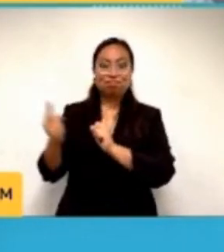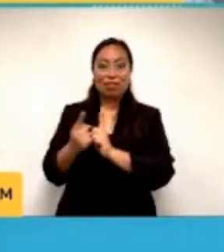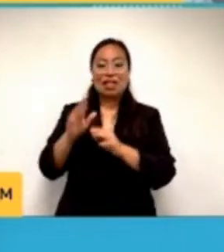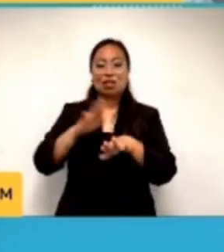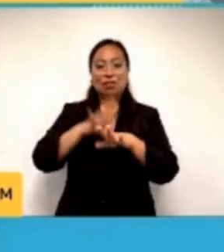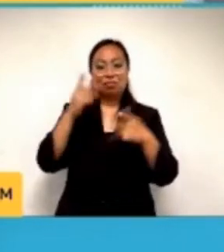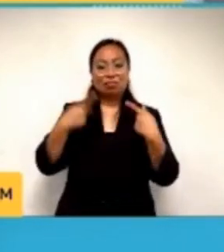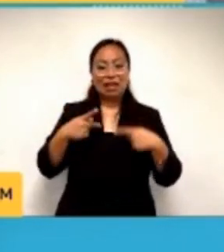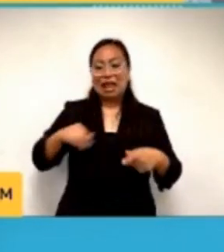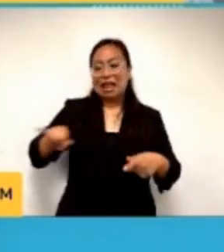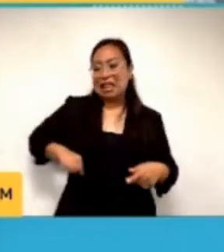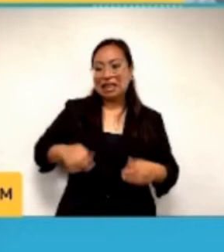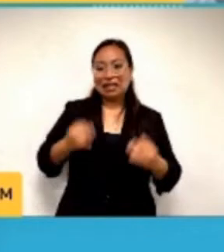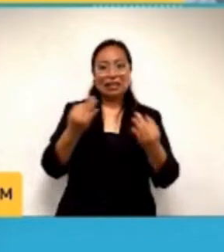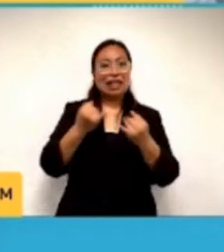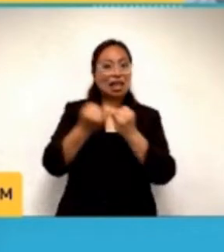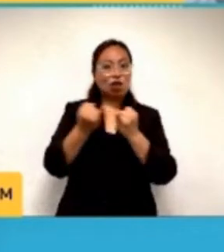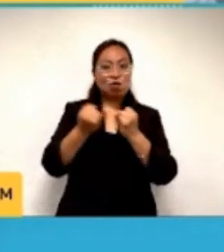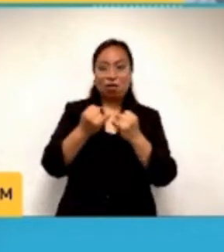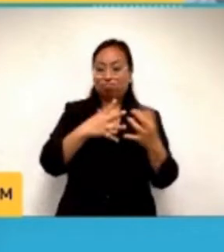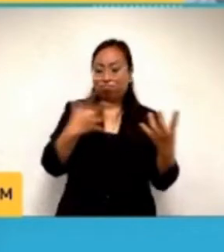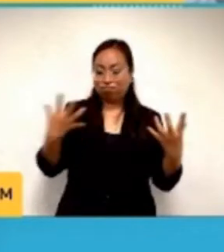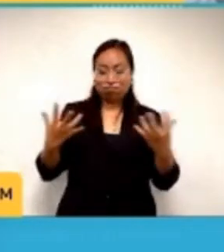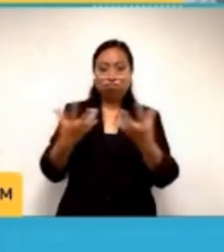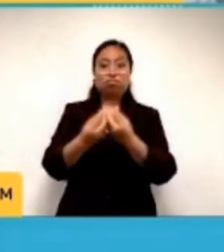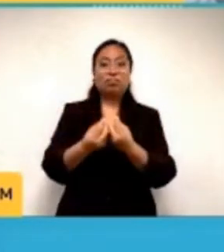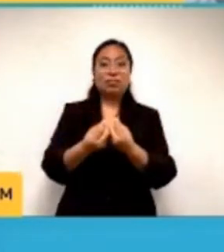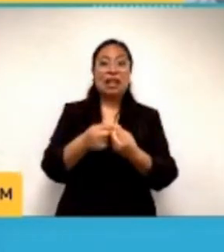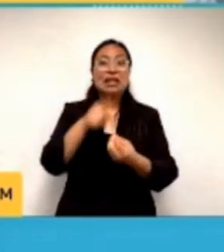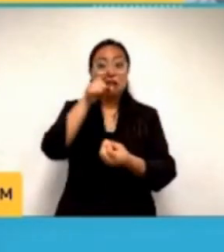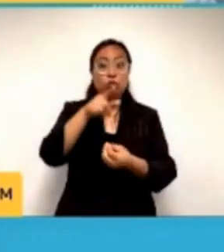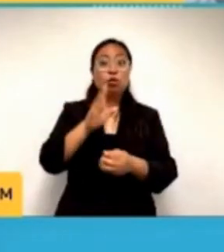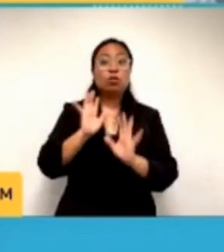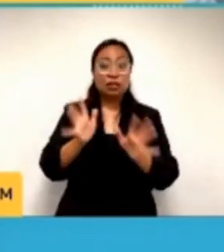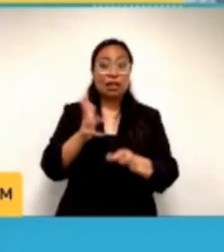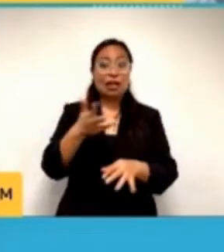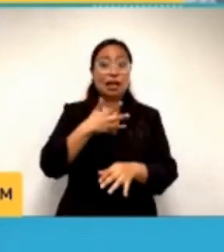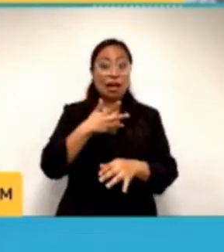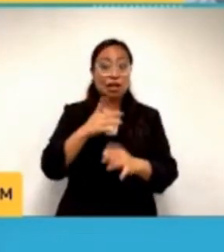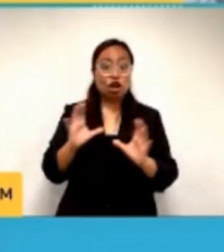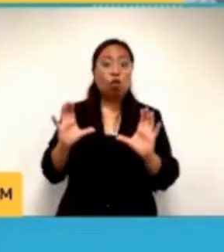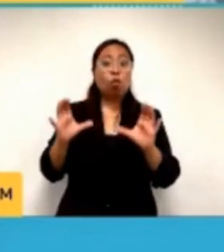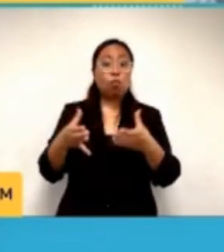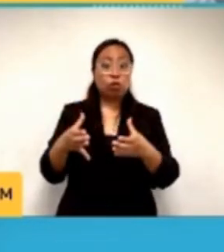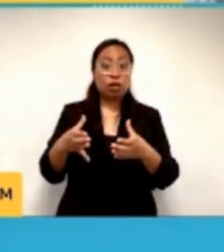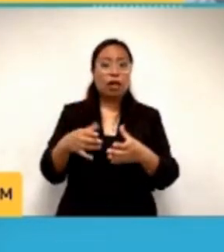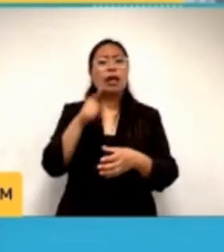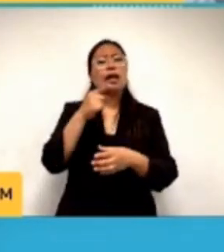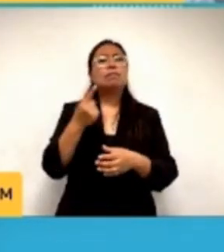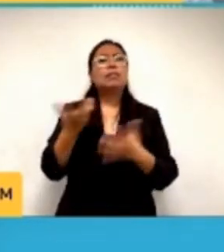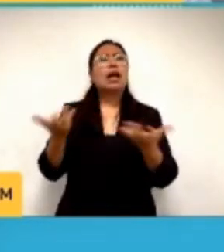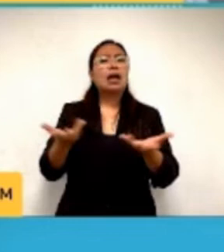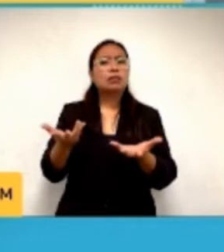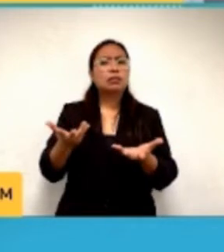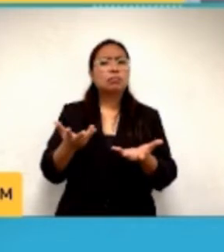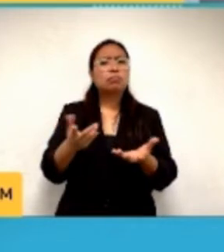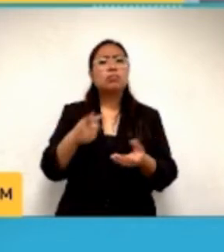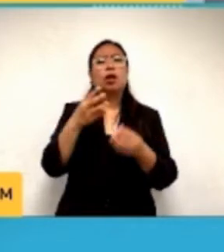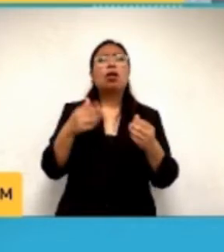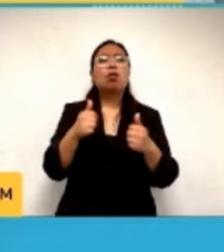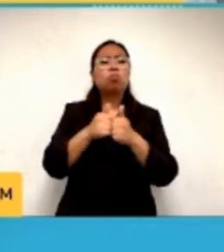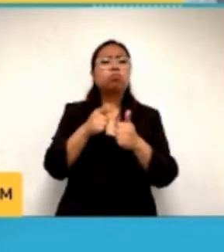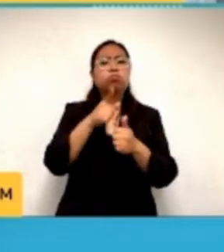intereses. Por favor, quiero leer, si tú ya tienes una comunidad, ¿qué haces con ella? Platícame cómo la